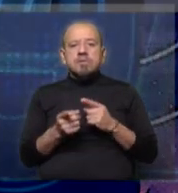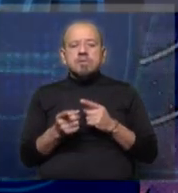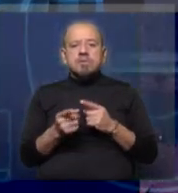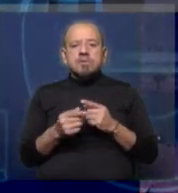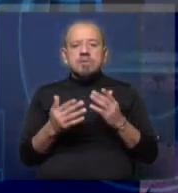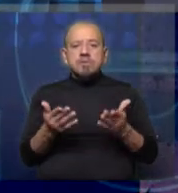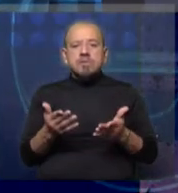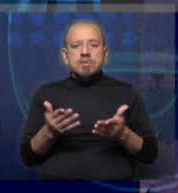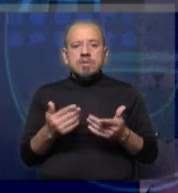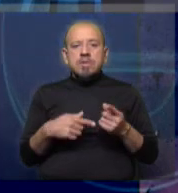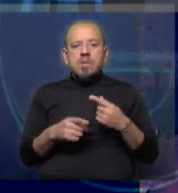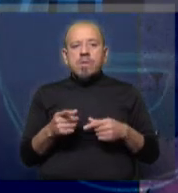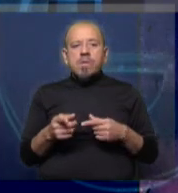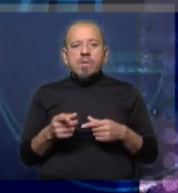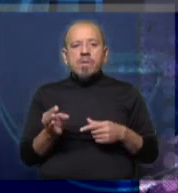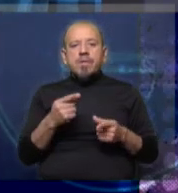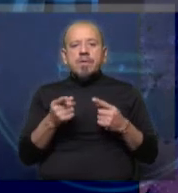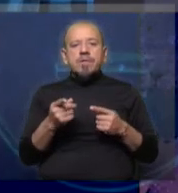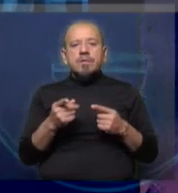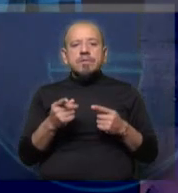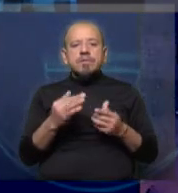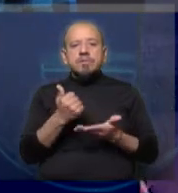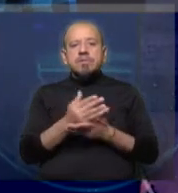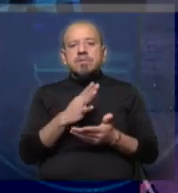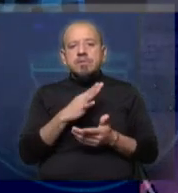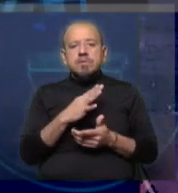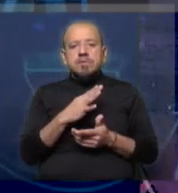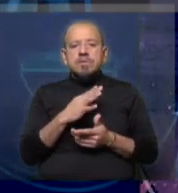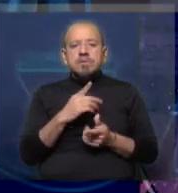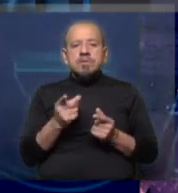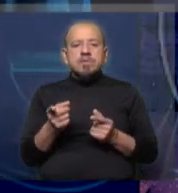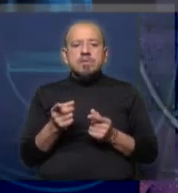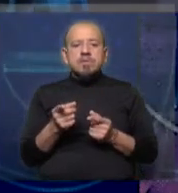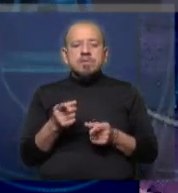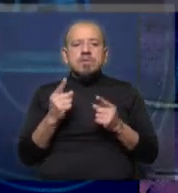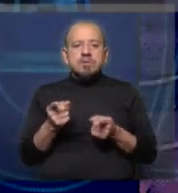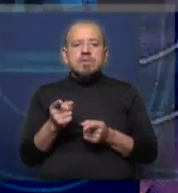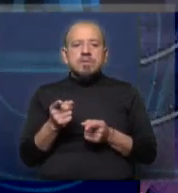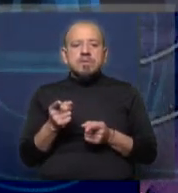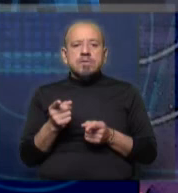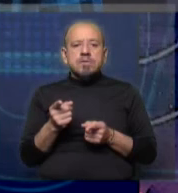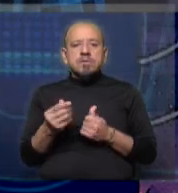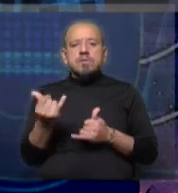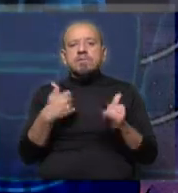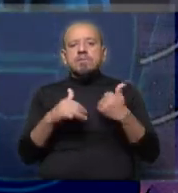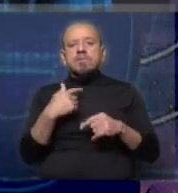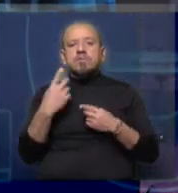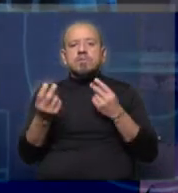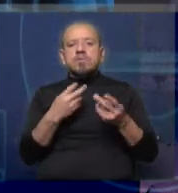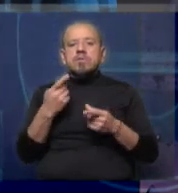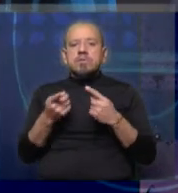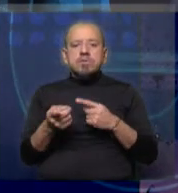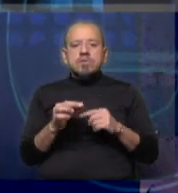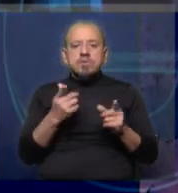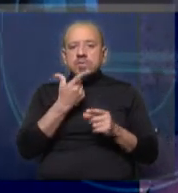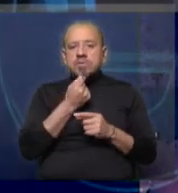de vocación en todos los departamentos que me han ayudado este y ahí voy recabando información buscando no se me hizo